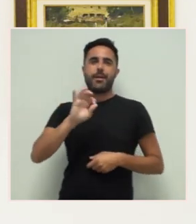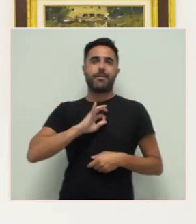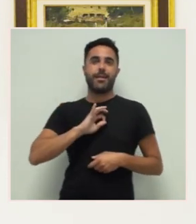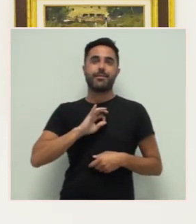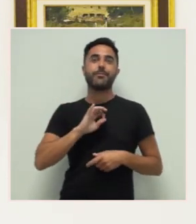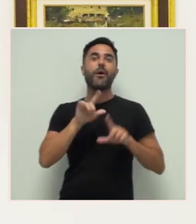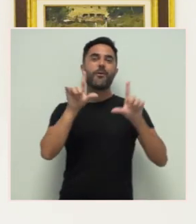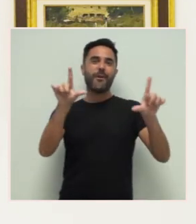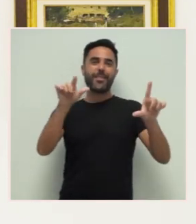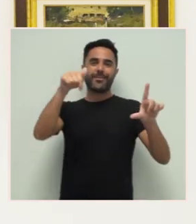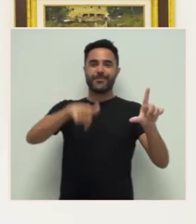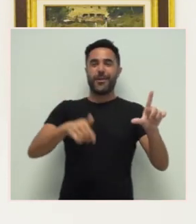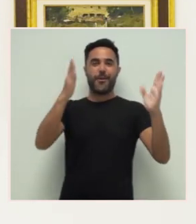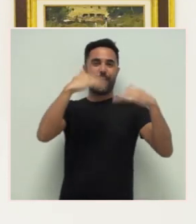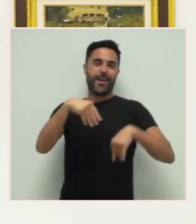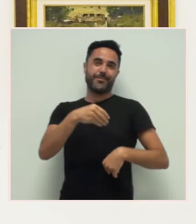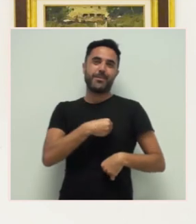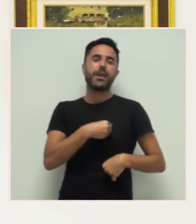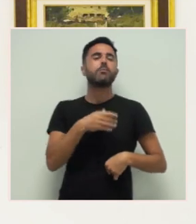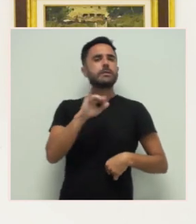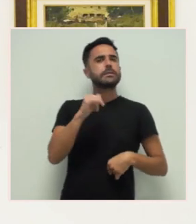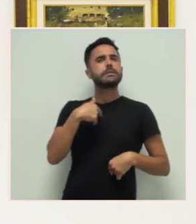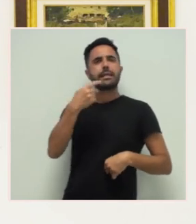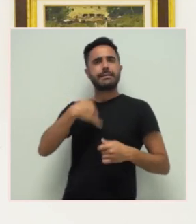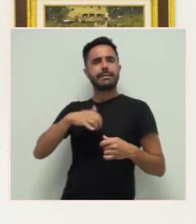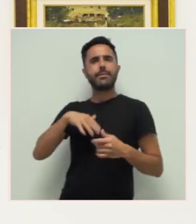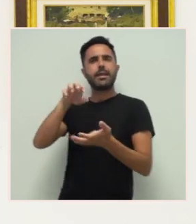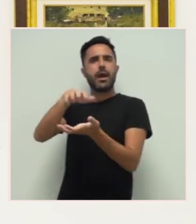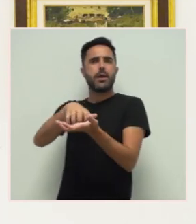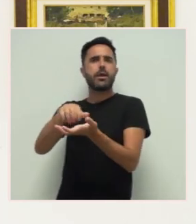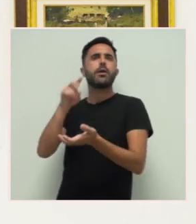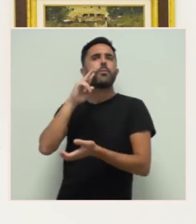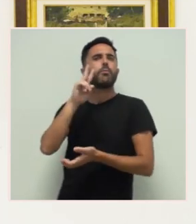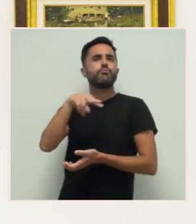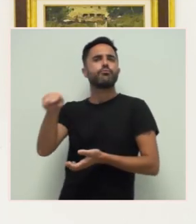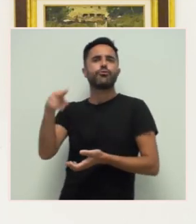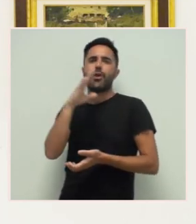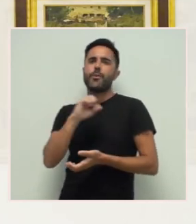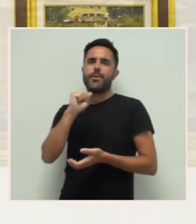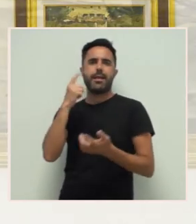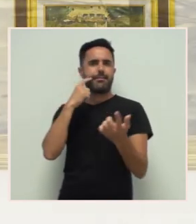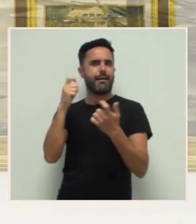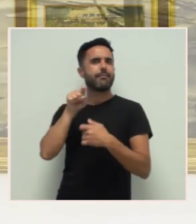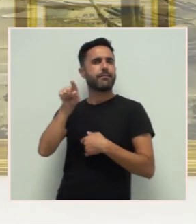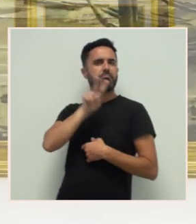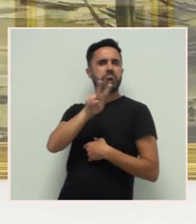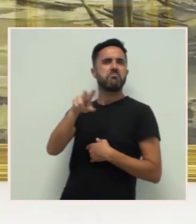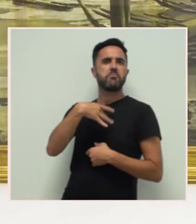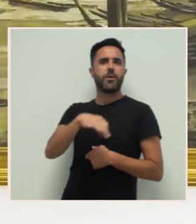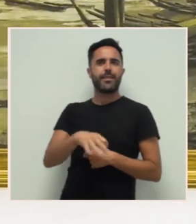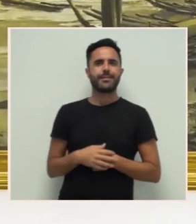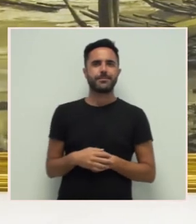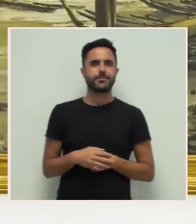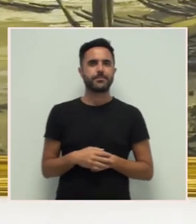está ao público no Museo de Belas Artes de Sevilla. Bueno, xa para rematar a miña exposición,